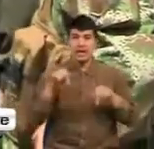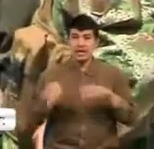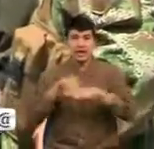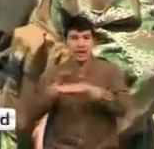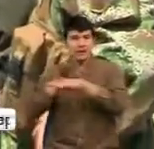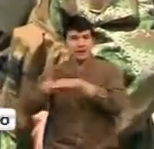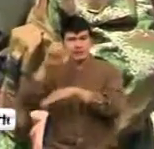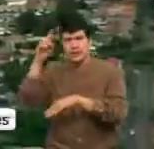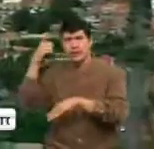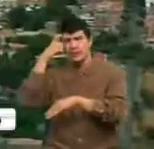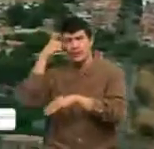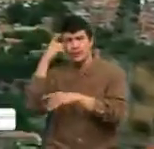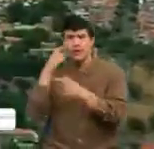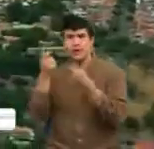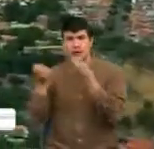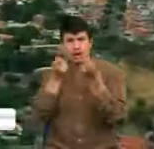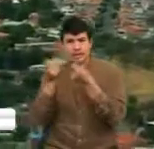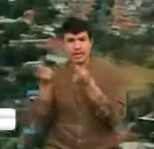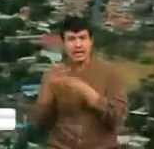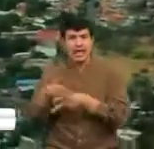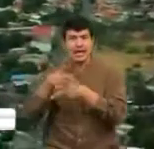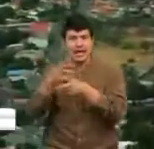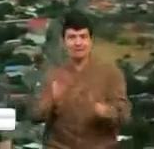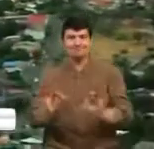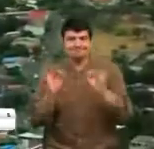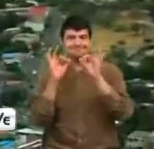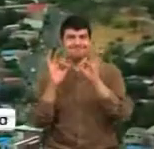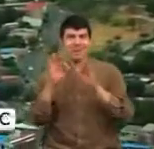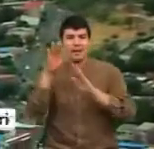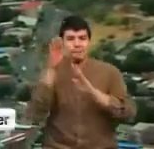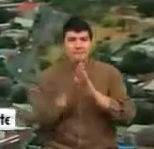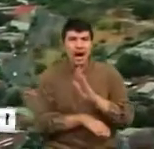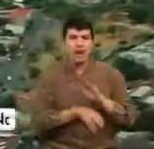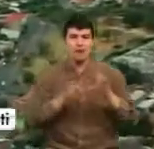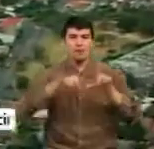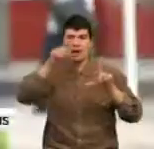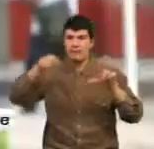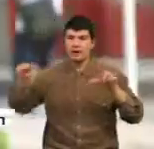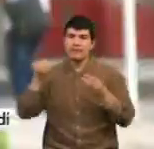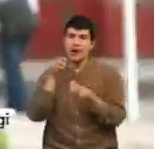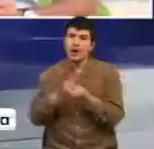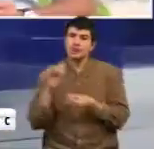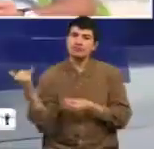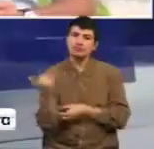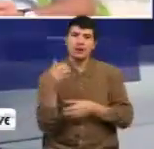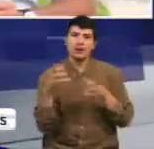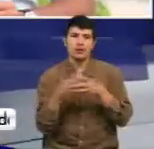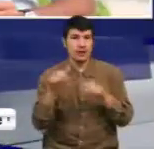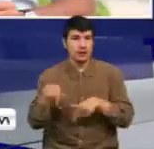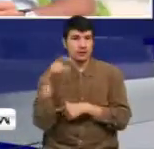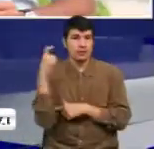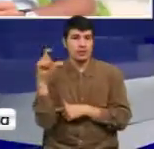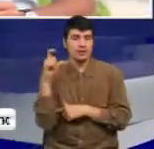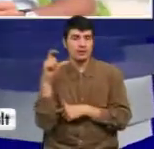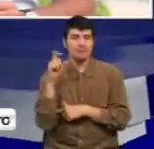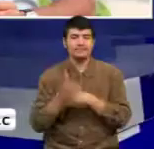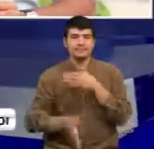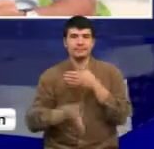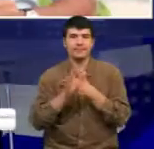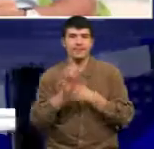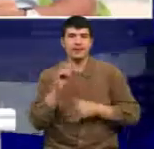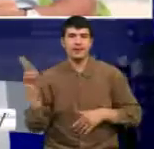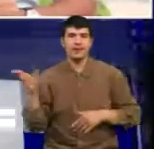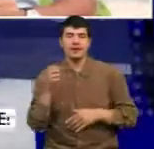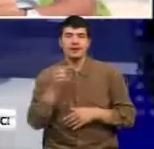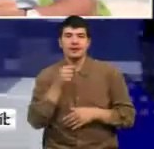al gobierno nacional para crear una estrategia de seguridad óptima que diezme las acciones violentas de estos grupos con la cámara de juan carlos báez informa para oriente